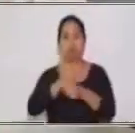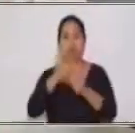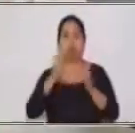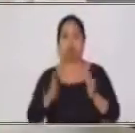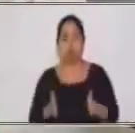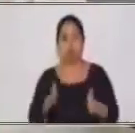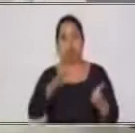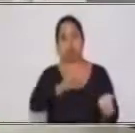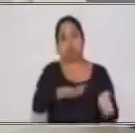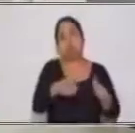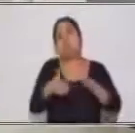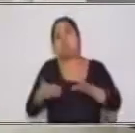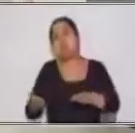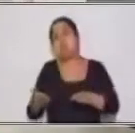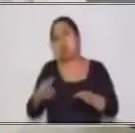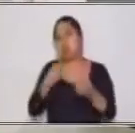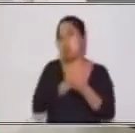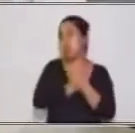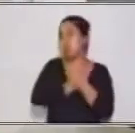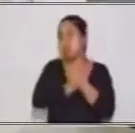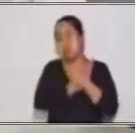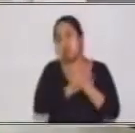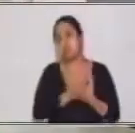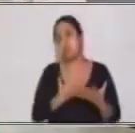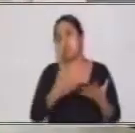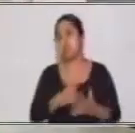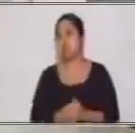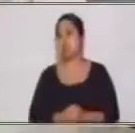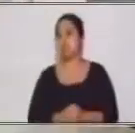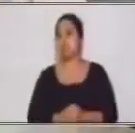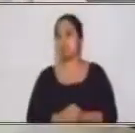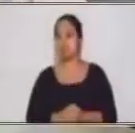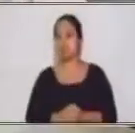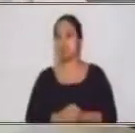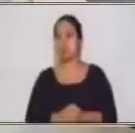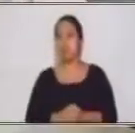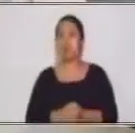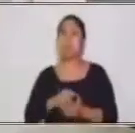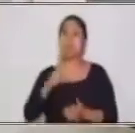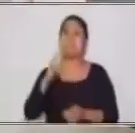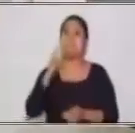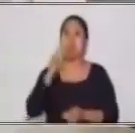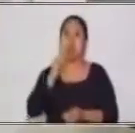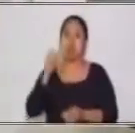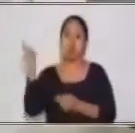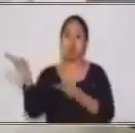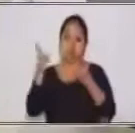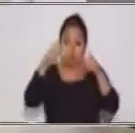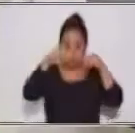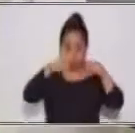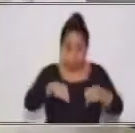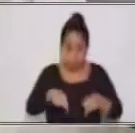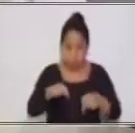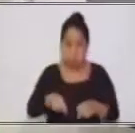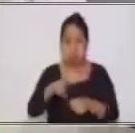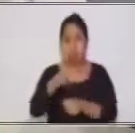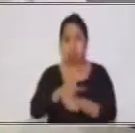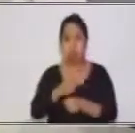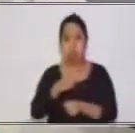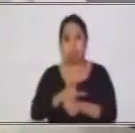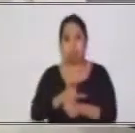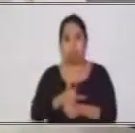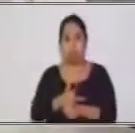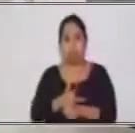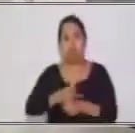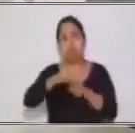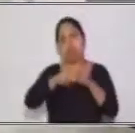amor. José Martí es cubano, pero él viene aquí por asuntos políticos a Guatemala, entonces